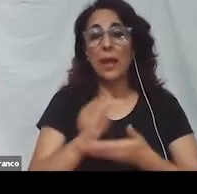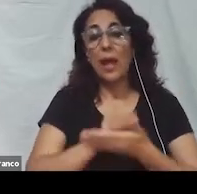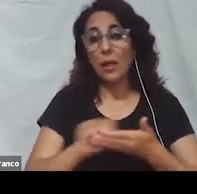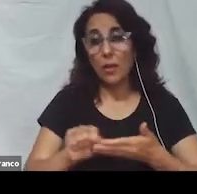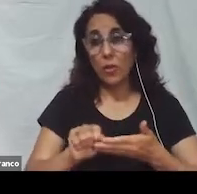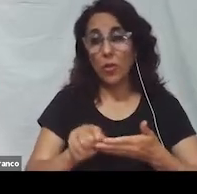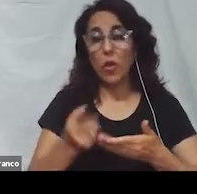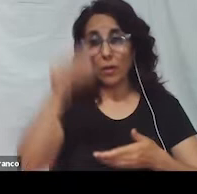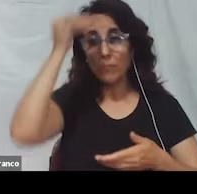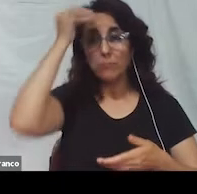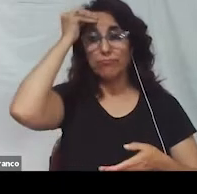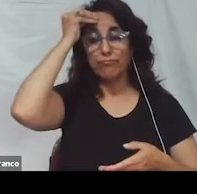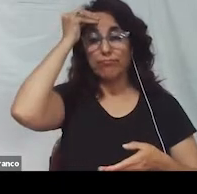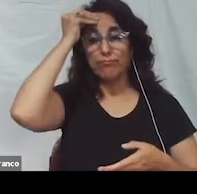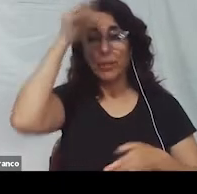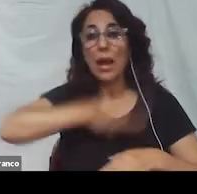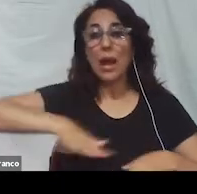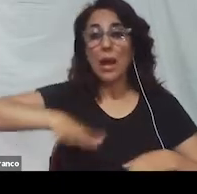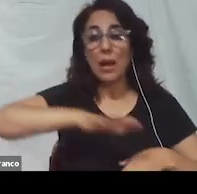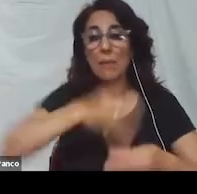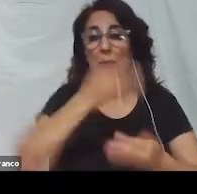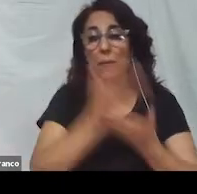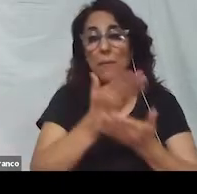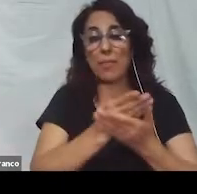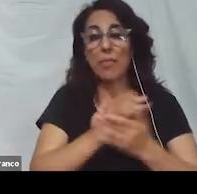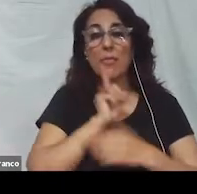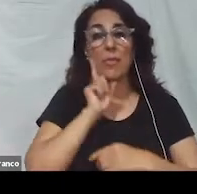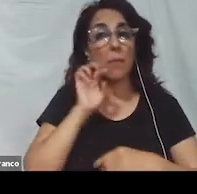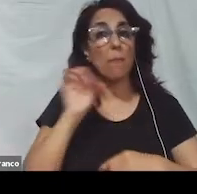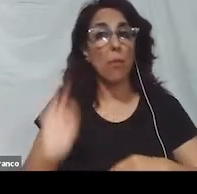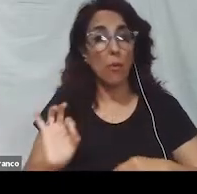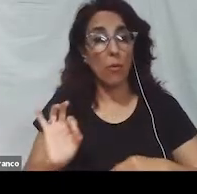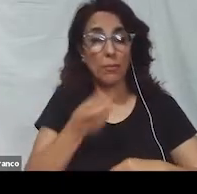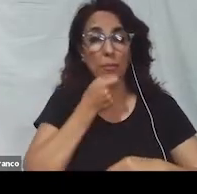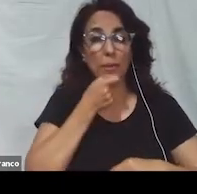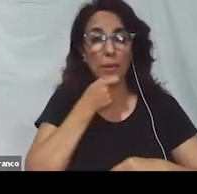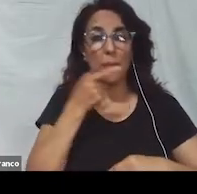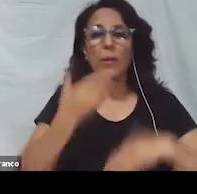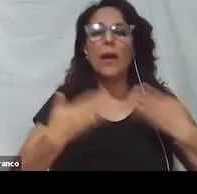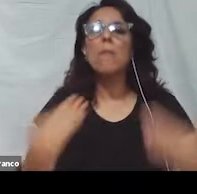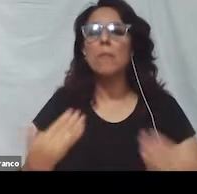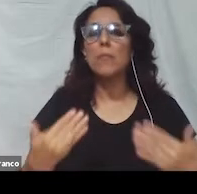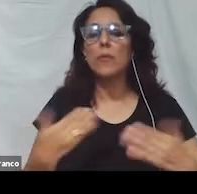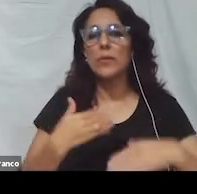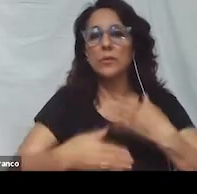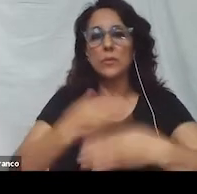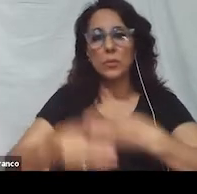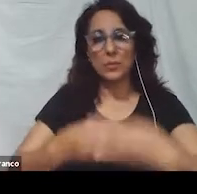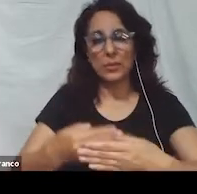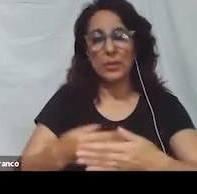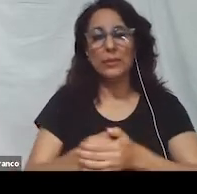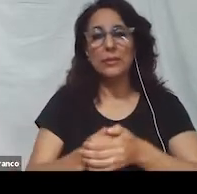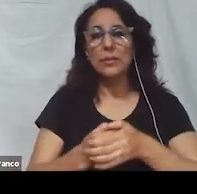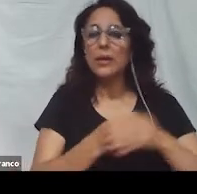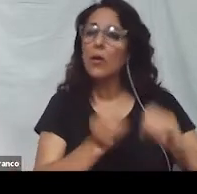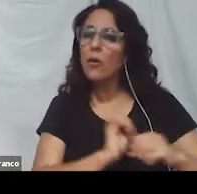noten también que cada campo que estamos pidiendo puede tener un tipo. Entonces, aprovechenlo y úsenlo.